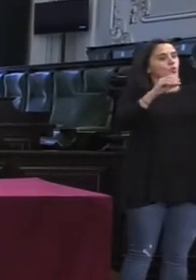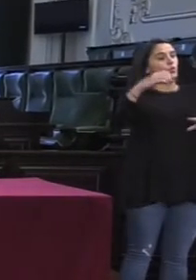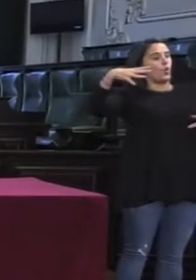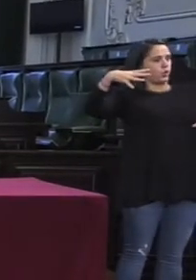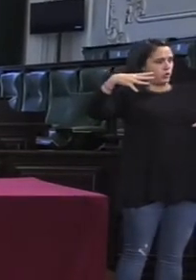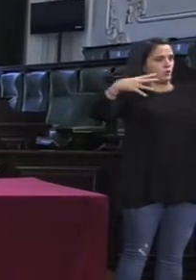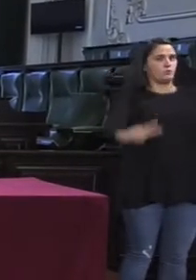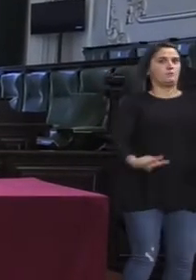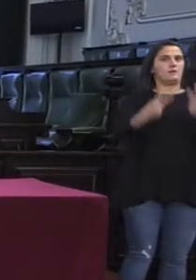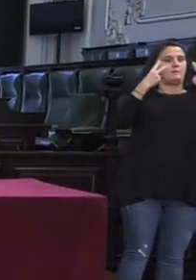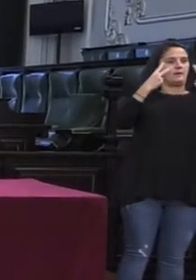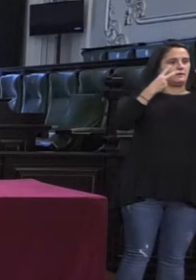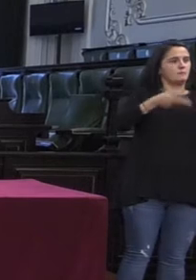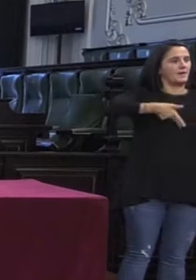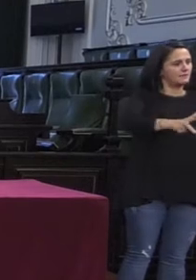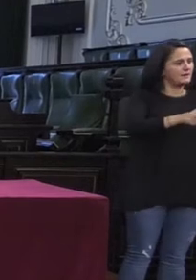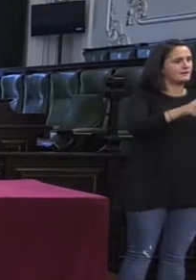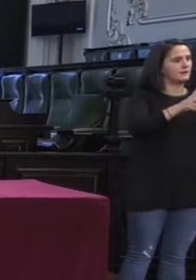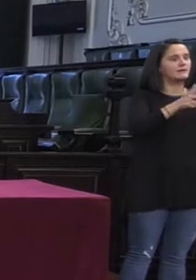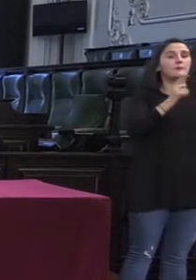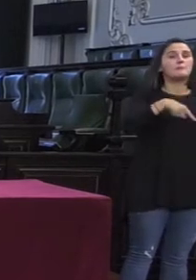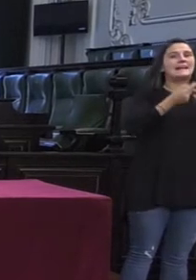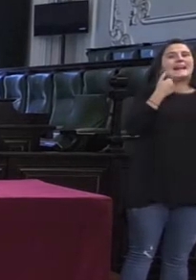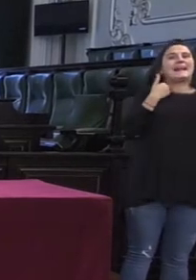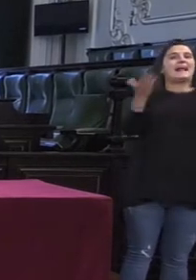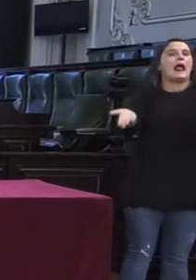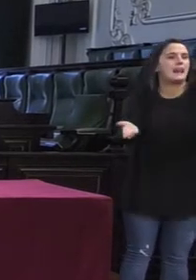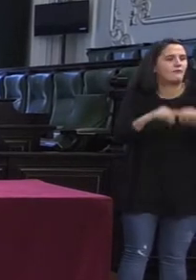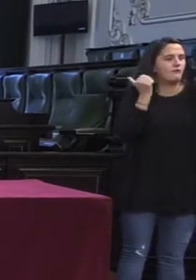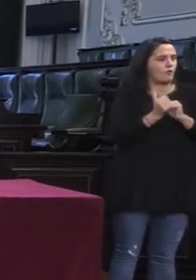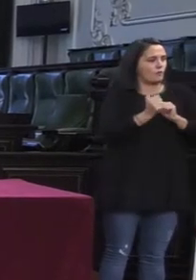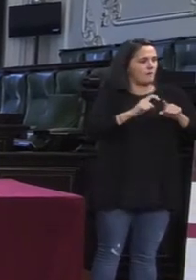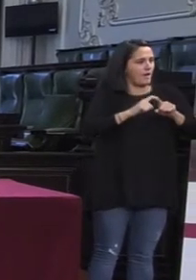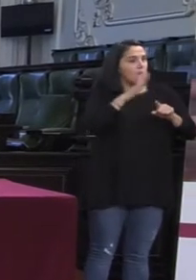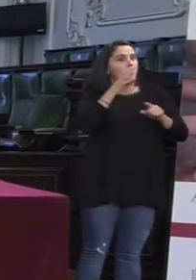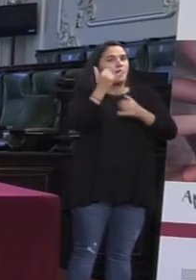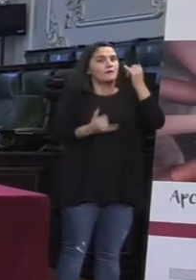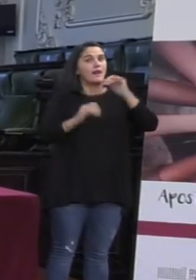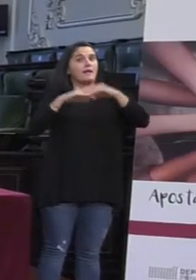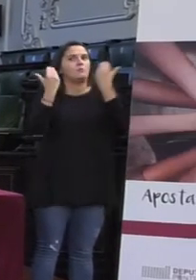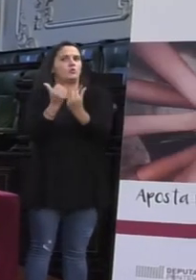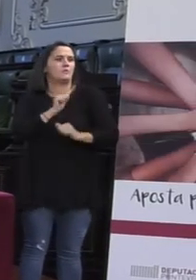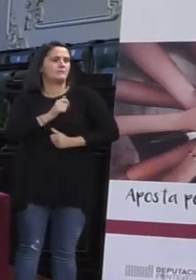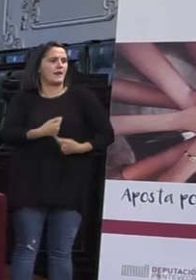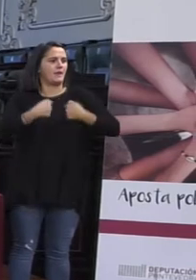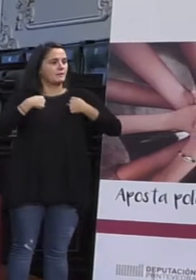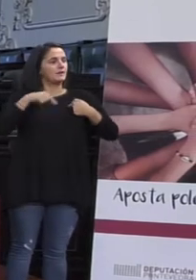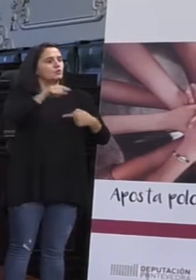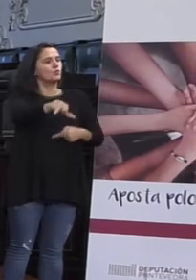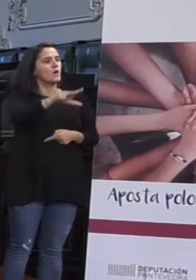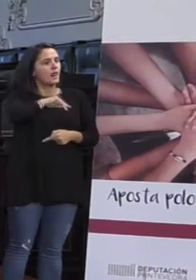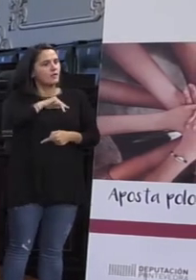siempre digo, déjate ser y regala tu brillo a los demás porque el mundo te está esperando.